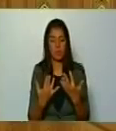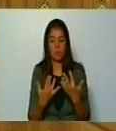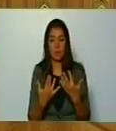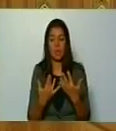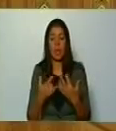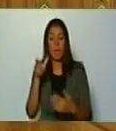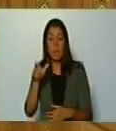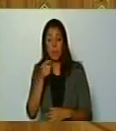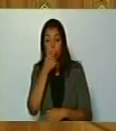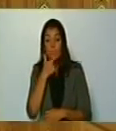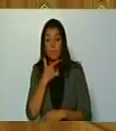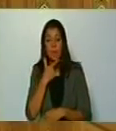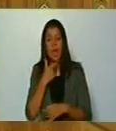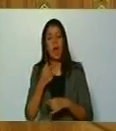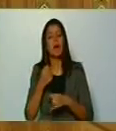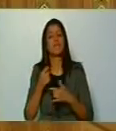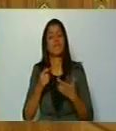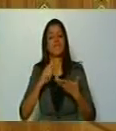manera más